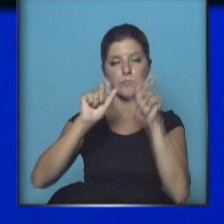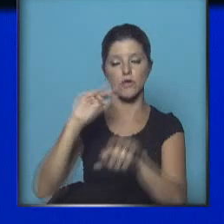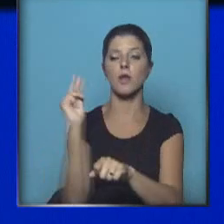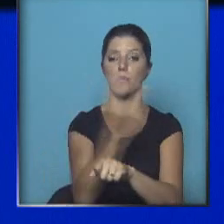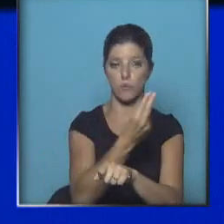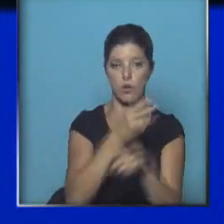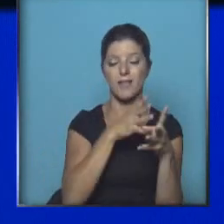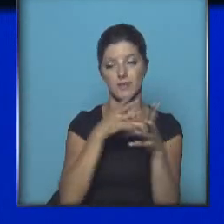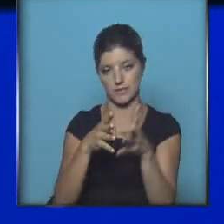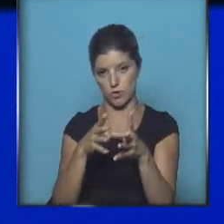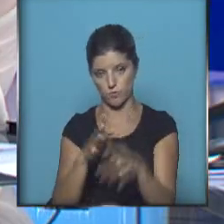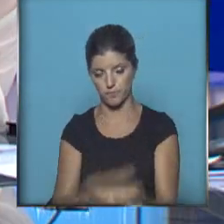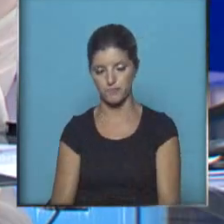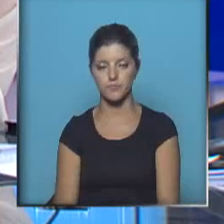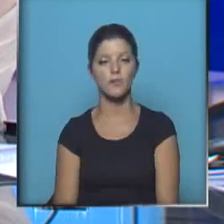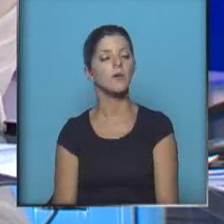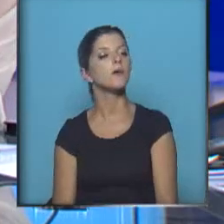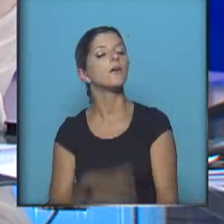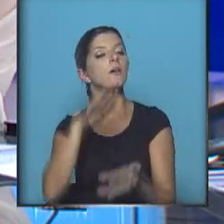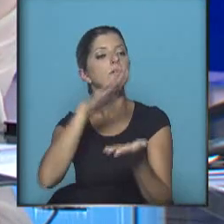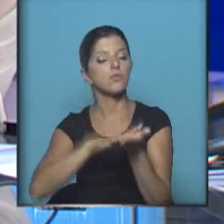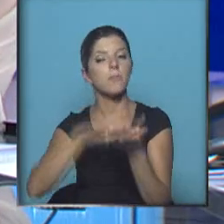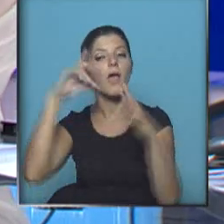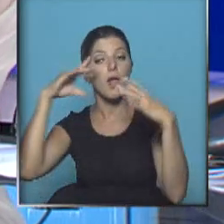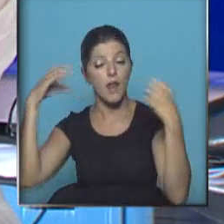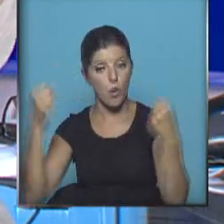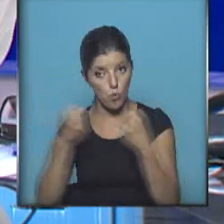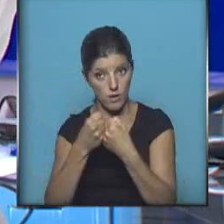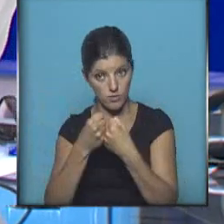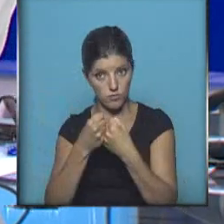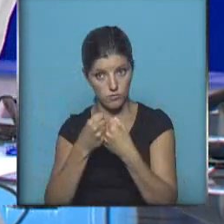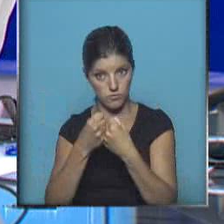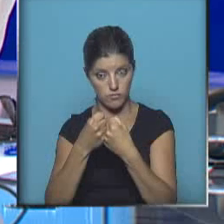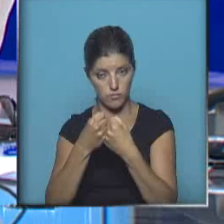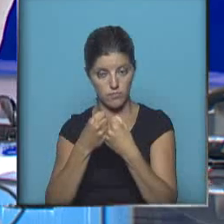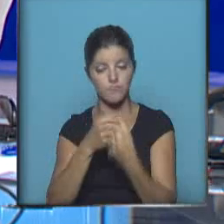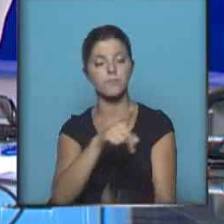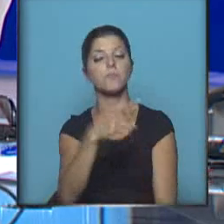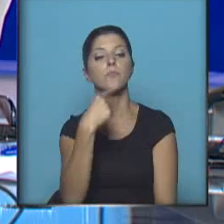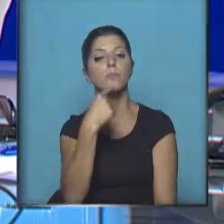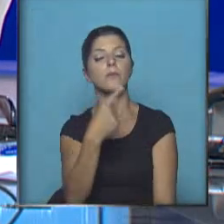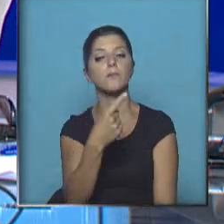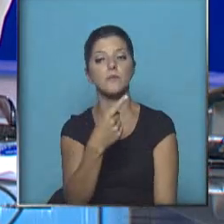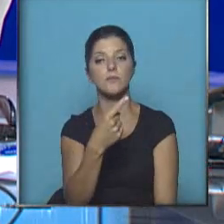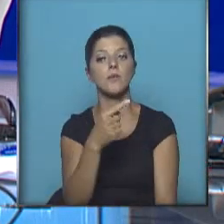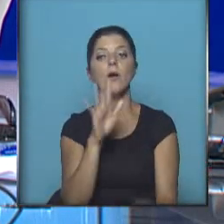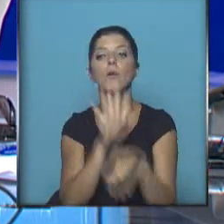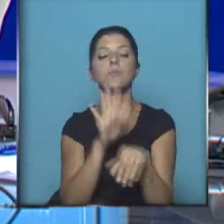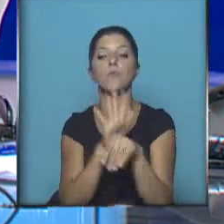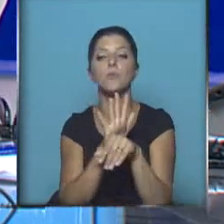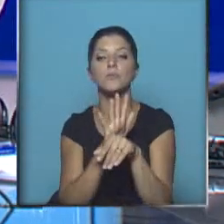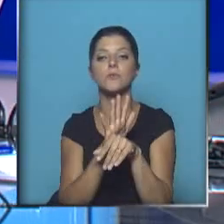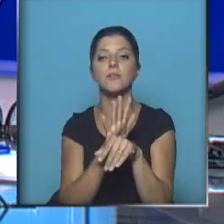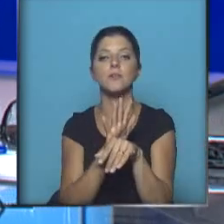víctimas del atentado. Hablábamos del memorándum en el sentido de que vos decís que es como que se salió